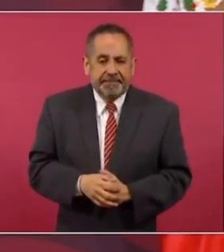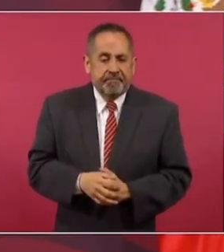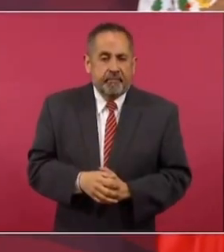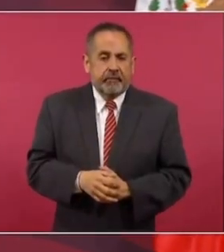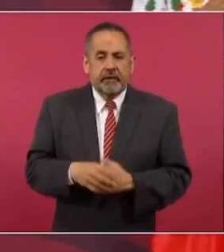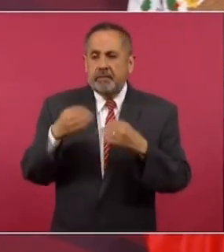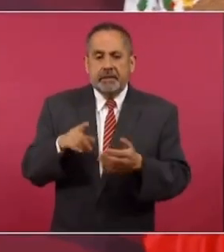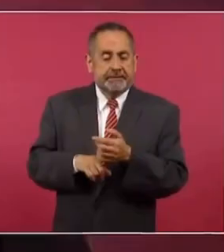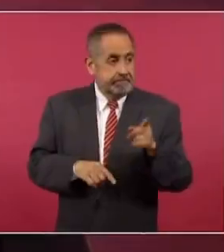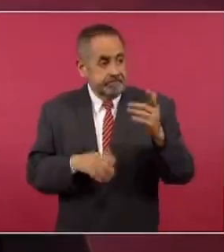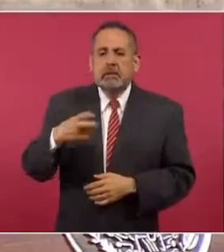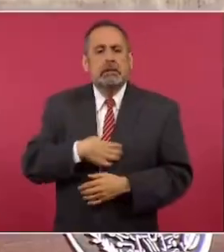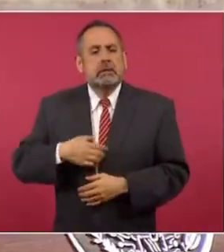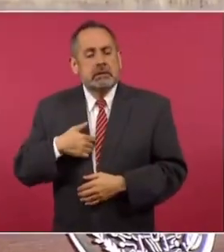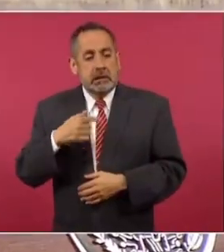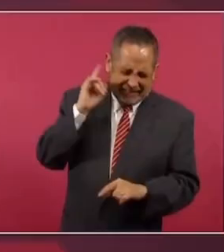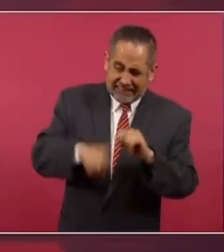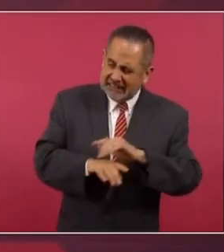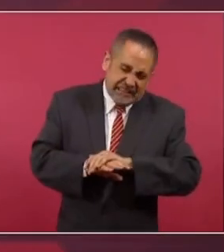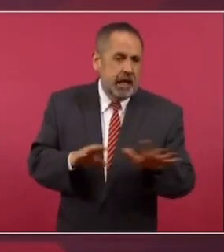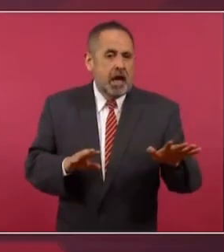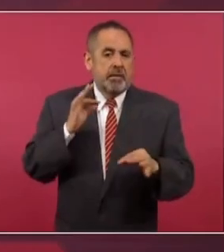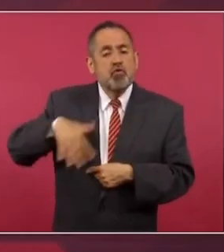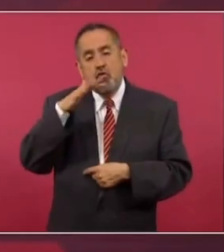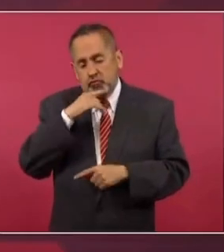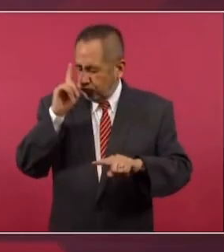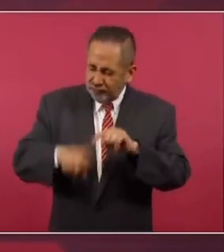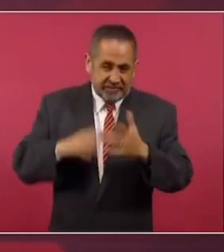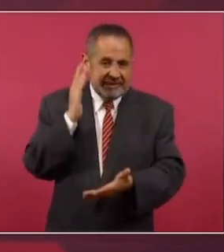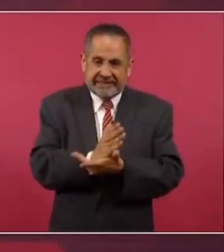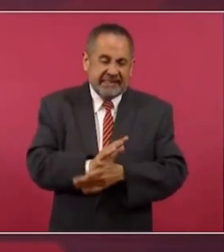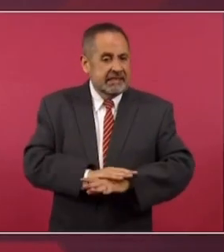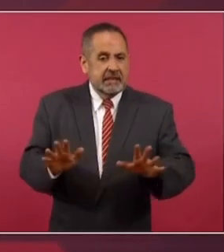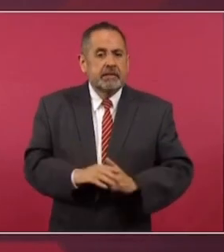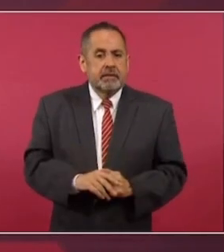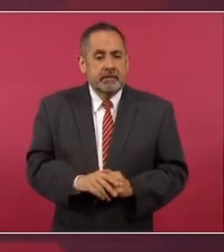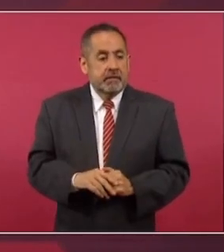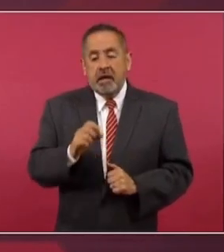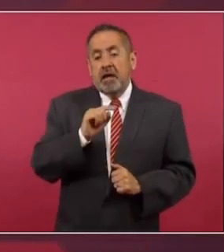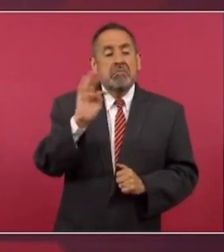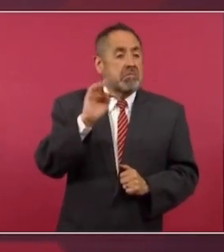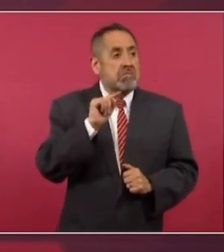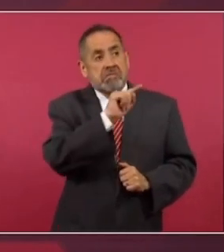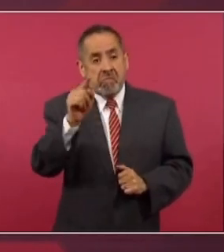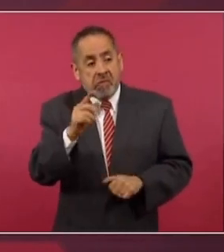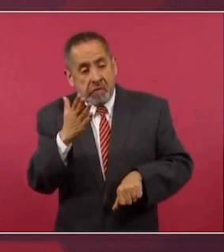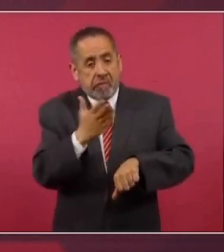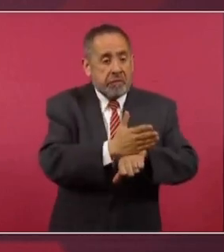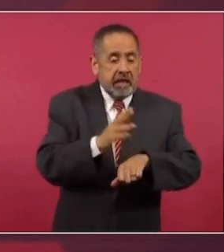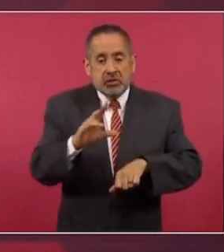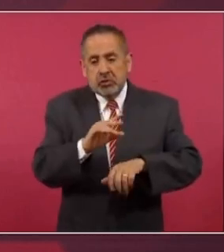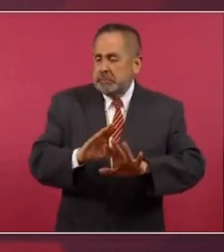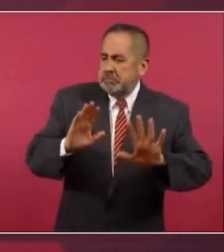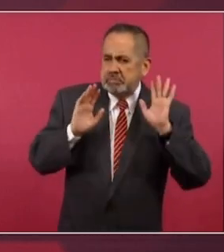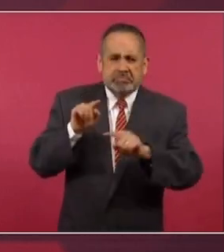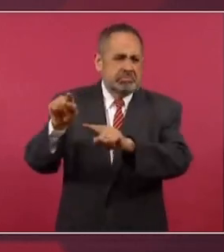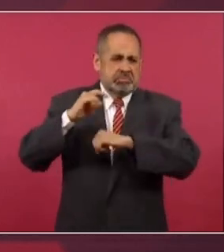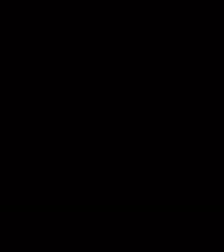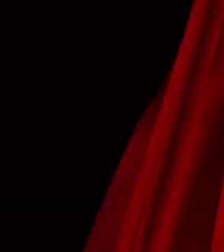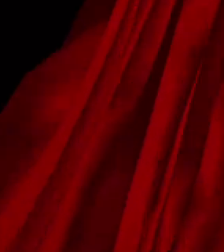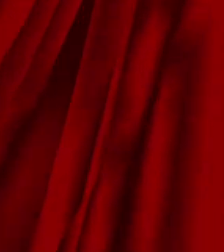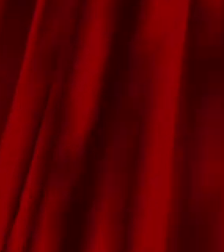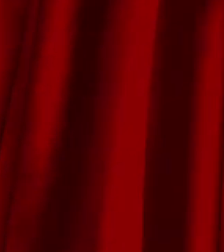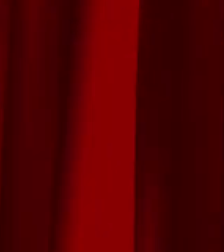inicio de esta cuarta transformación se acabó la corrupción Y si va a haber castigo o no va a haber castigo eso corresponde a las